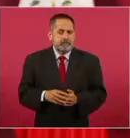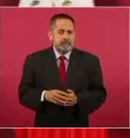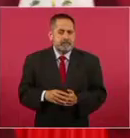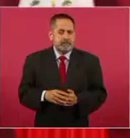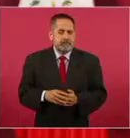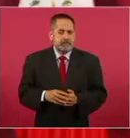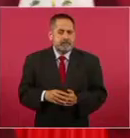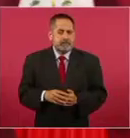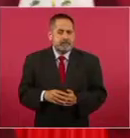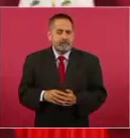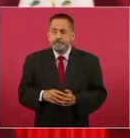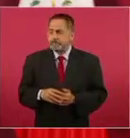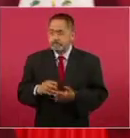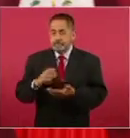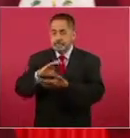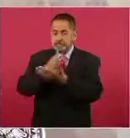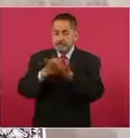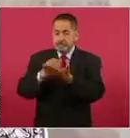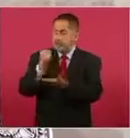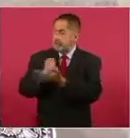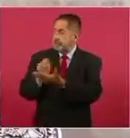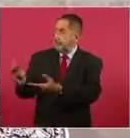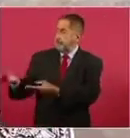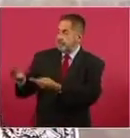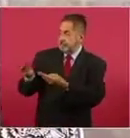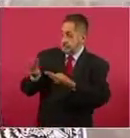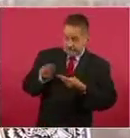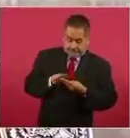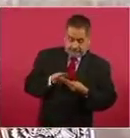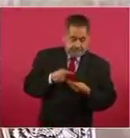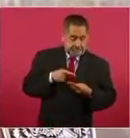y el contrato si se le entrega